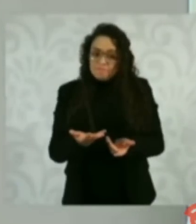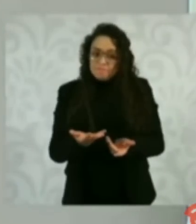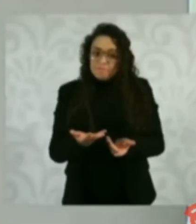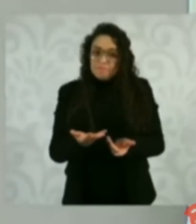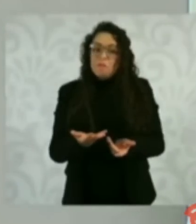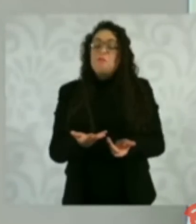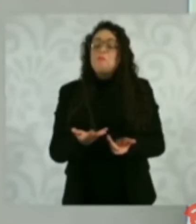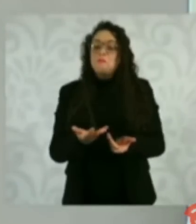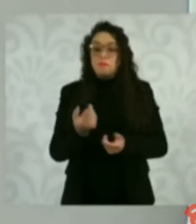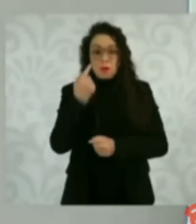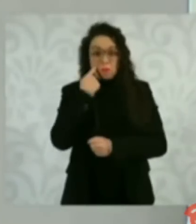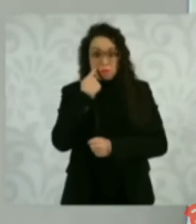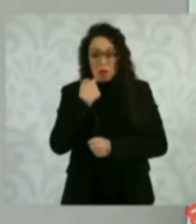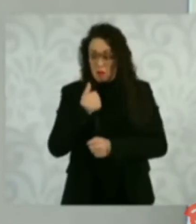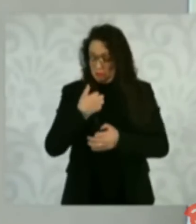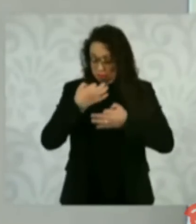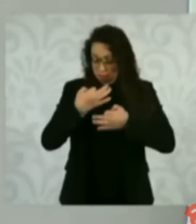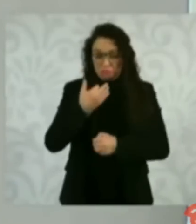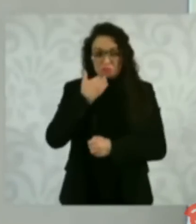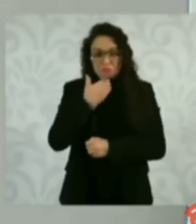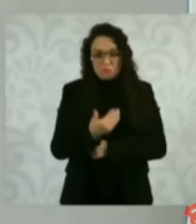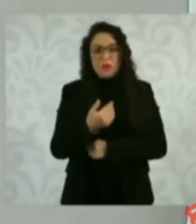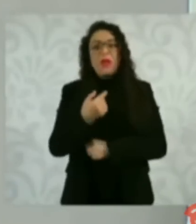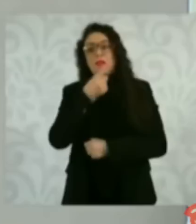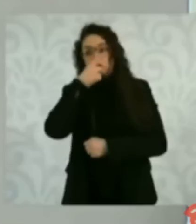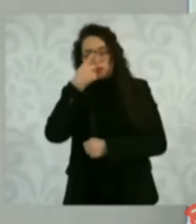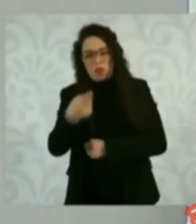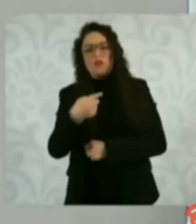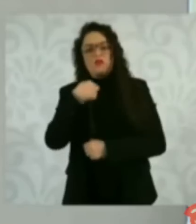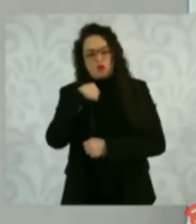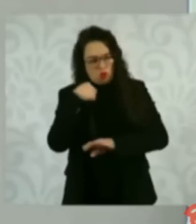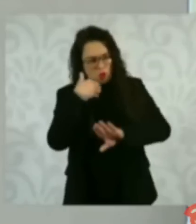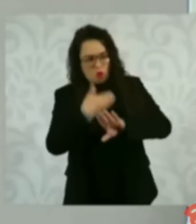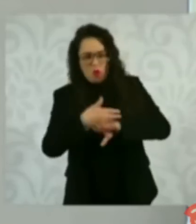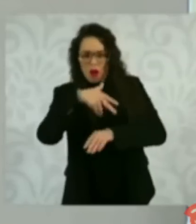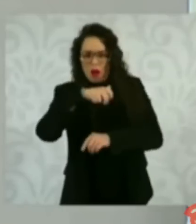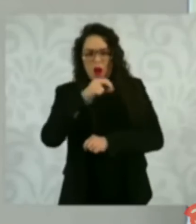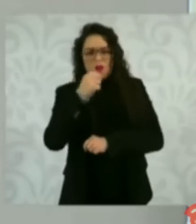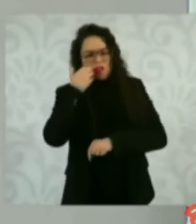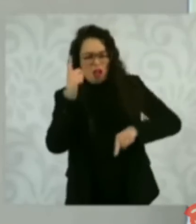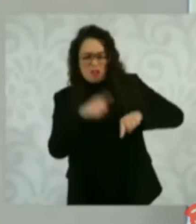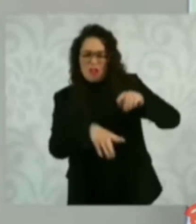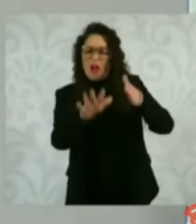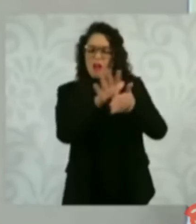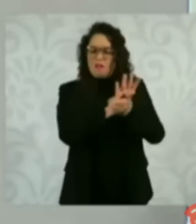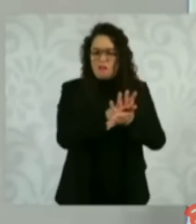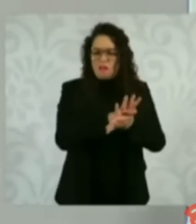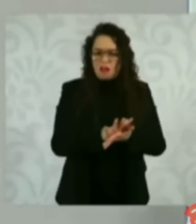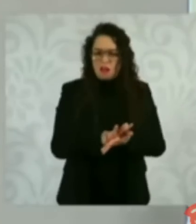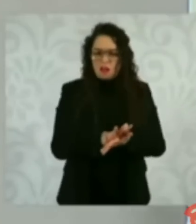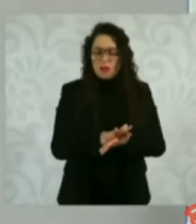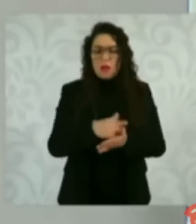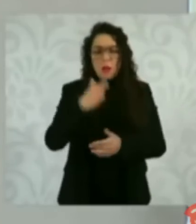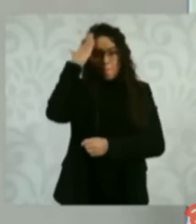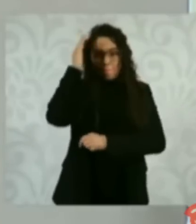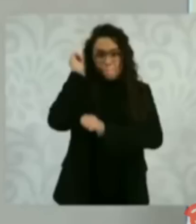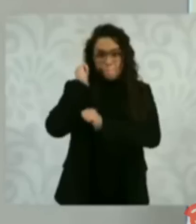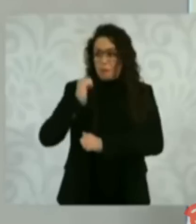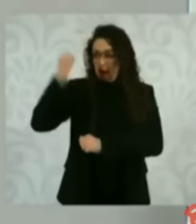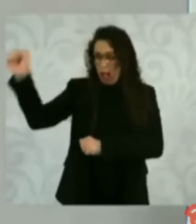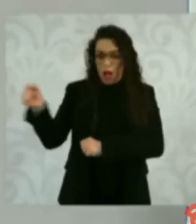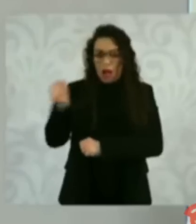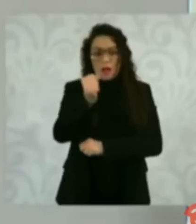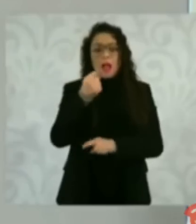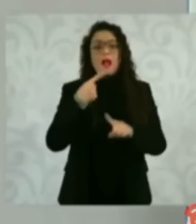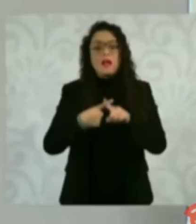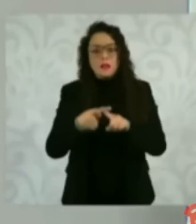declaró la guerra contra el narco y que puso al frente de esta guerra a un narcotraficante, así